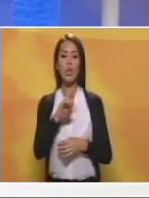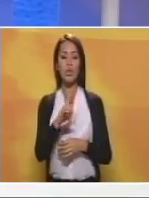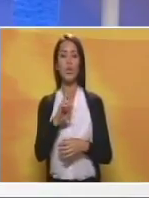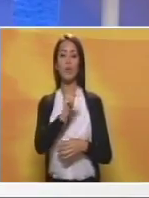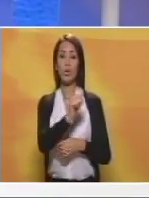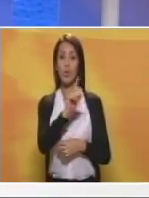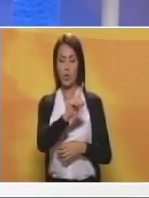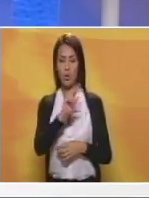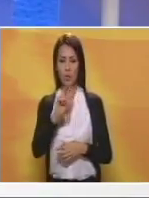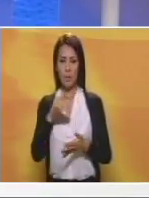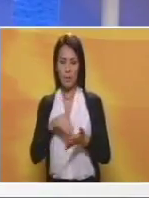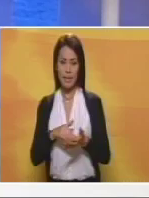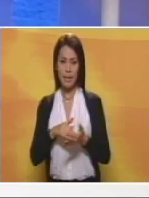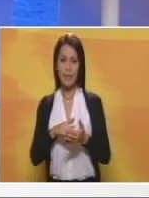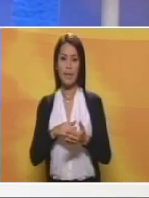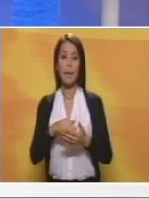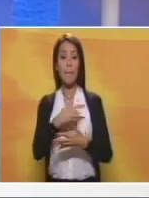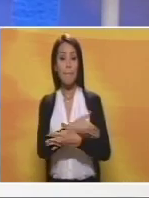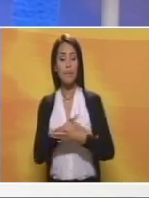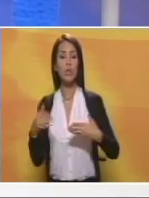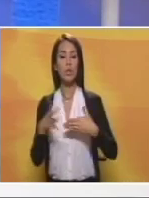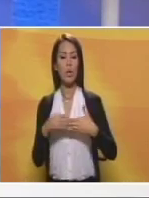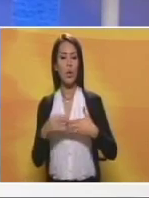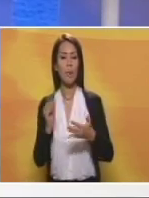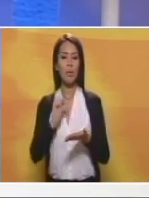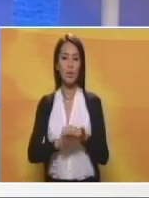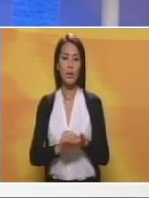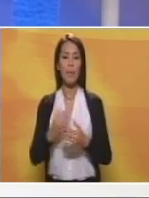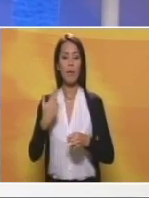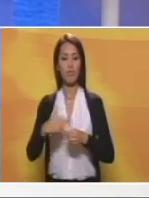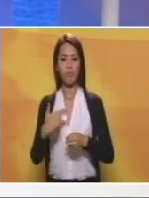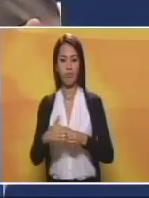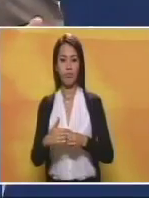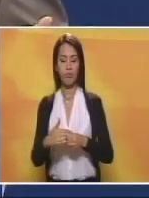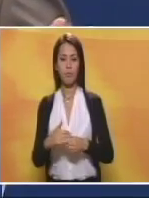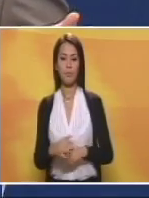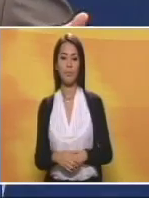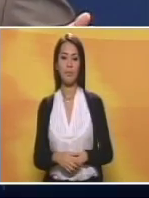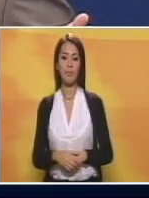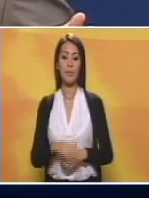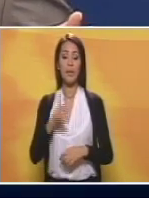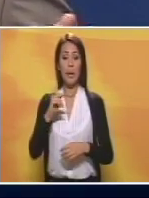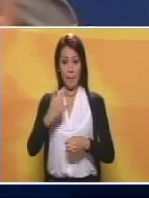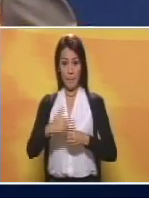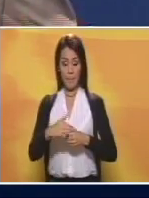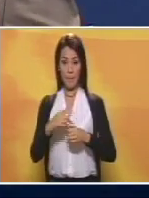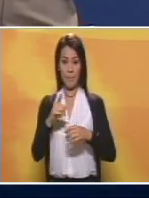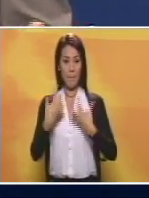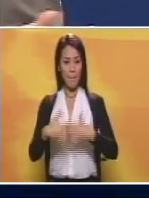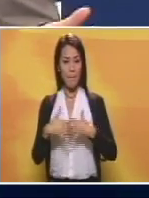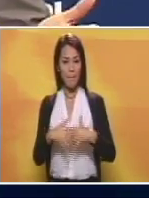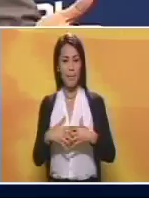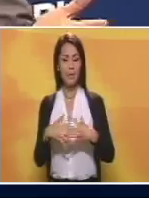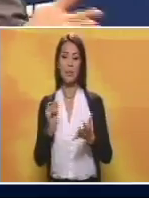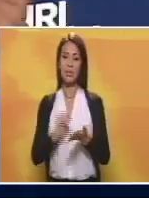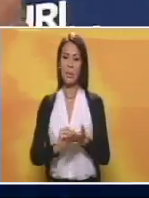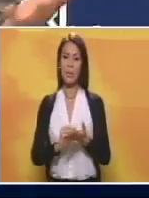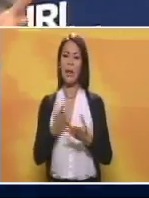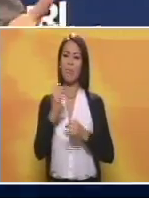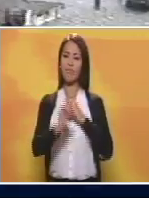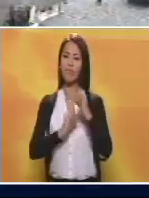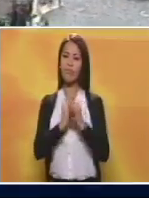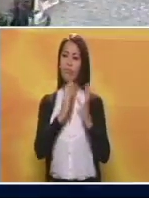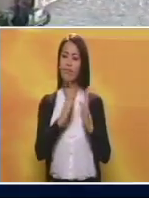12.000 millones de dólares para reactivar el sector petrolero. Falcón insistió en que PDVSA necesita recurrir a organismos internacionales